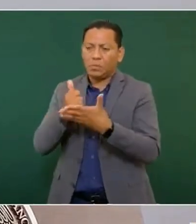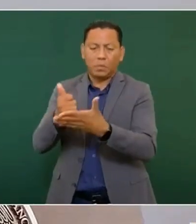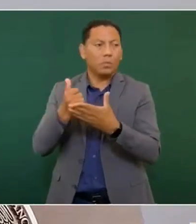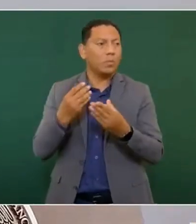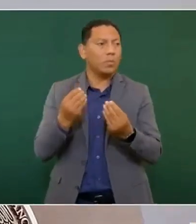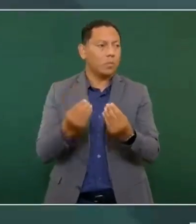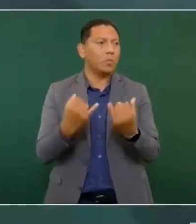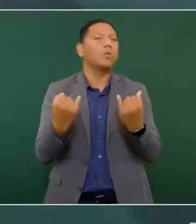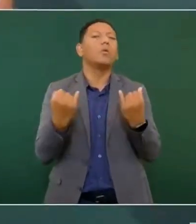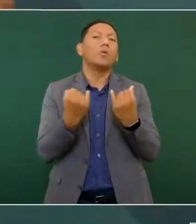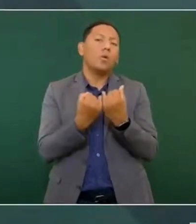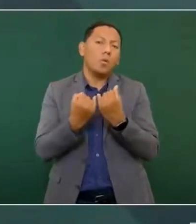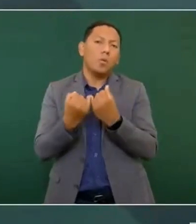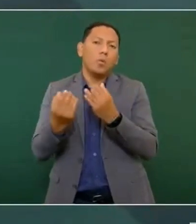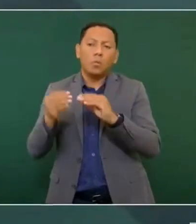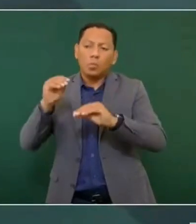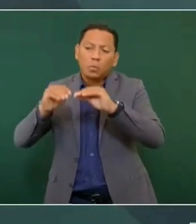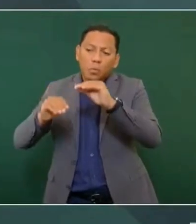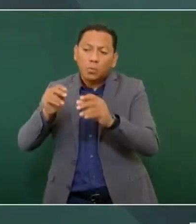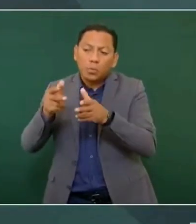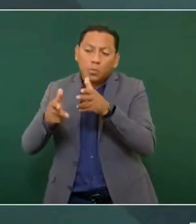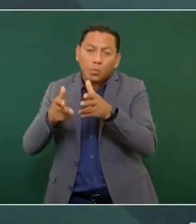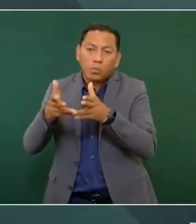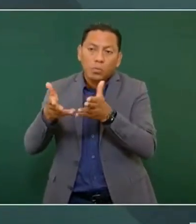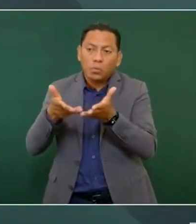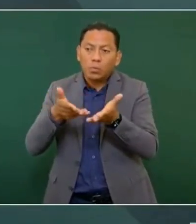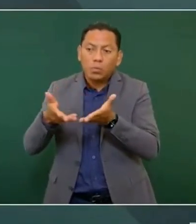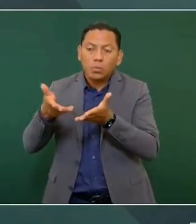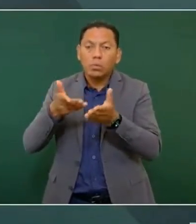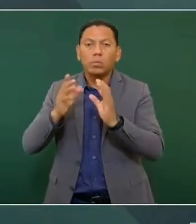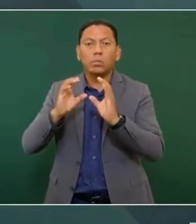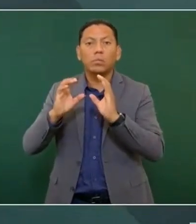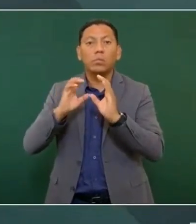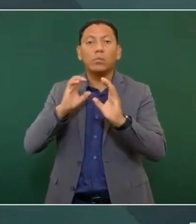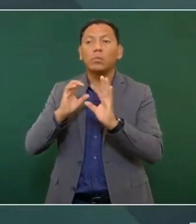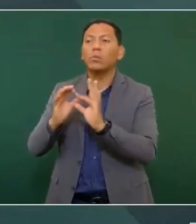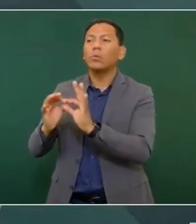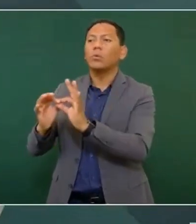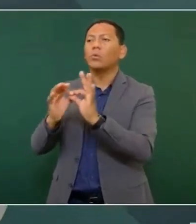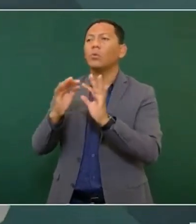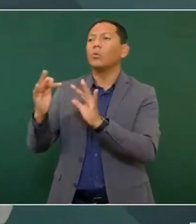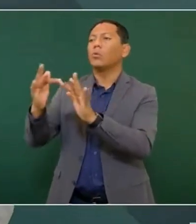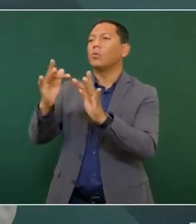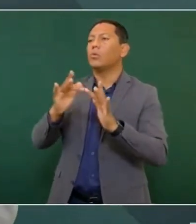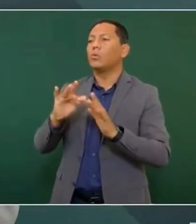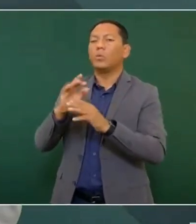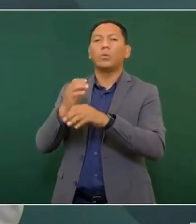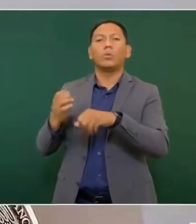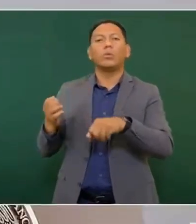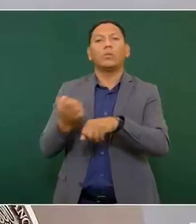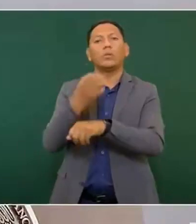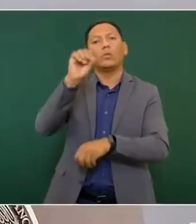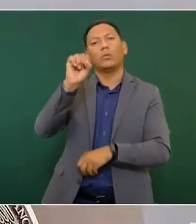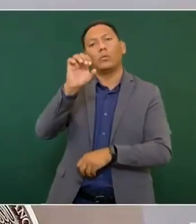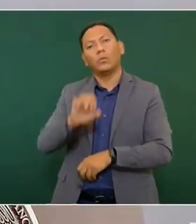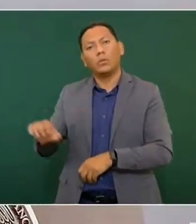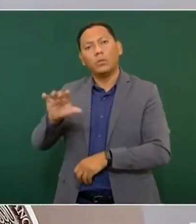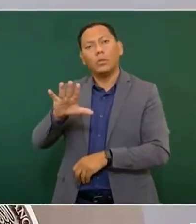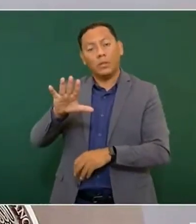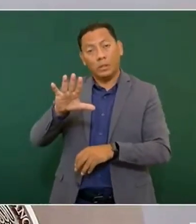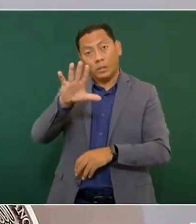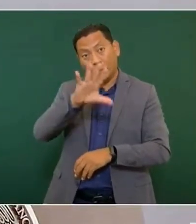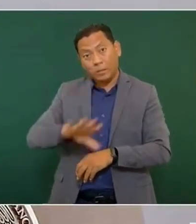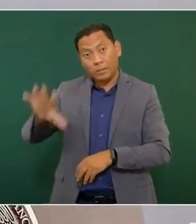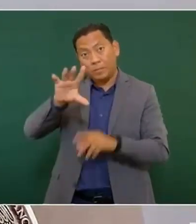acerca cada vez más, nos comunica con todos los estados del sur sureste de